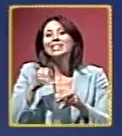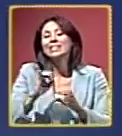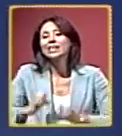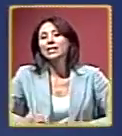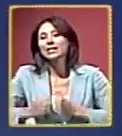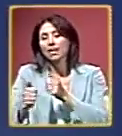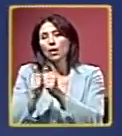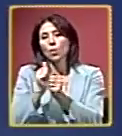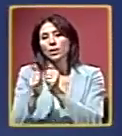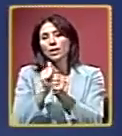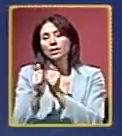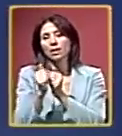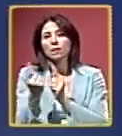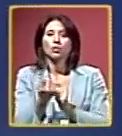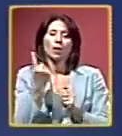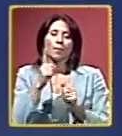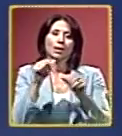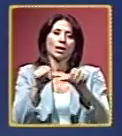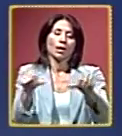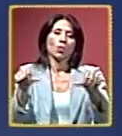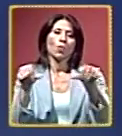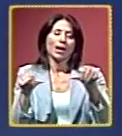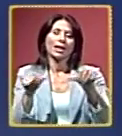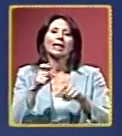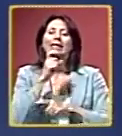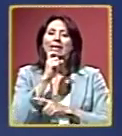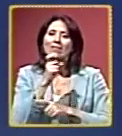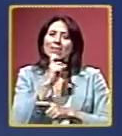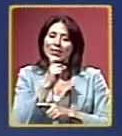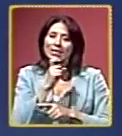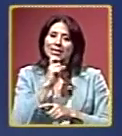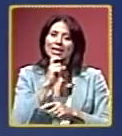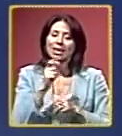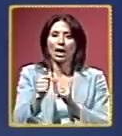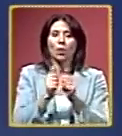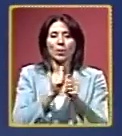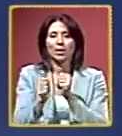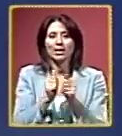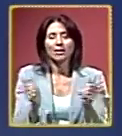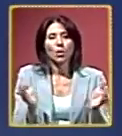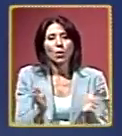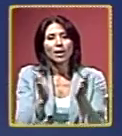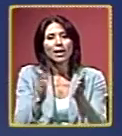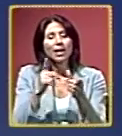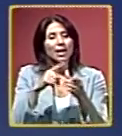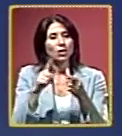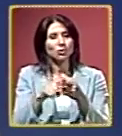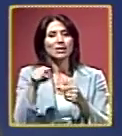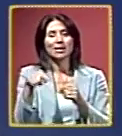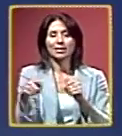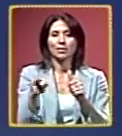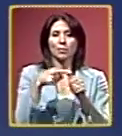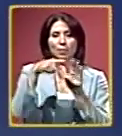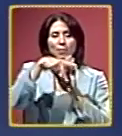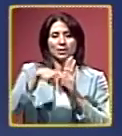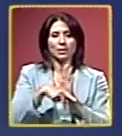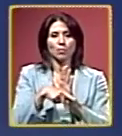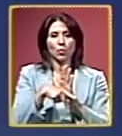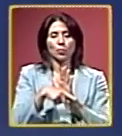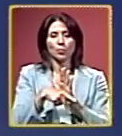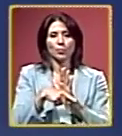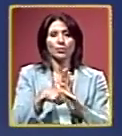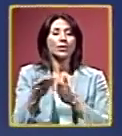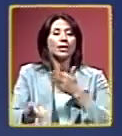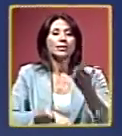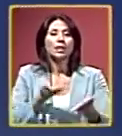que en un área donde parece muy difícil que la competencia no lo genere. Entonces, ese es el primer principio. El servicio